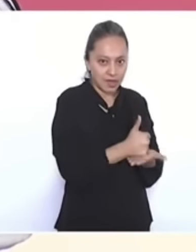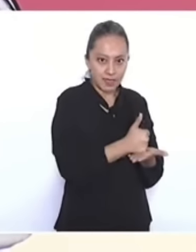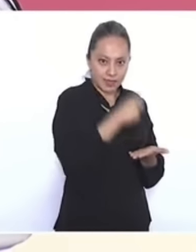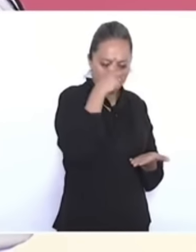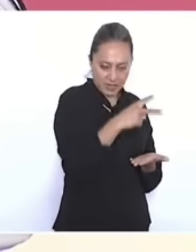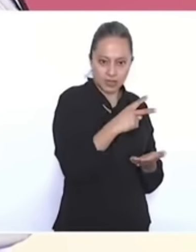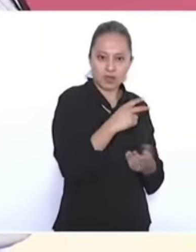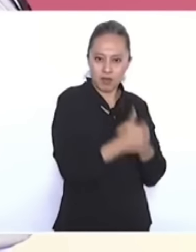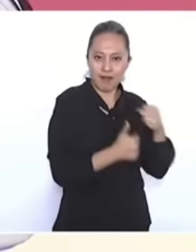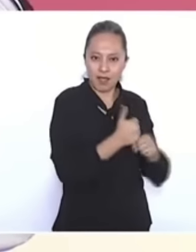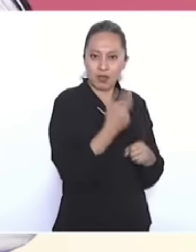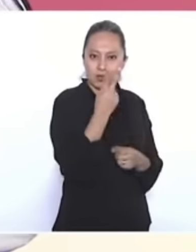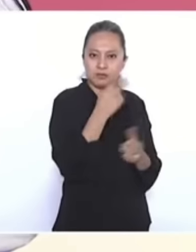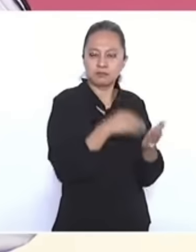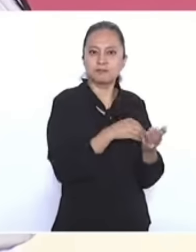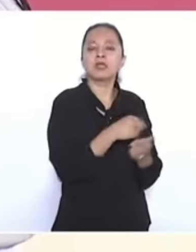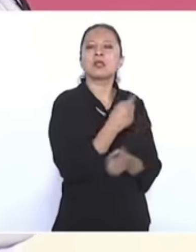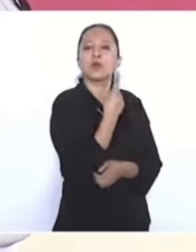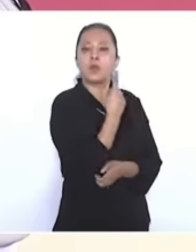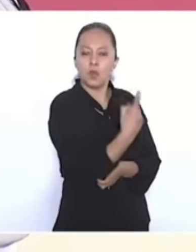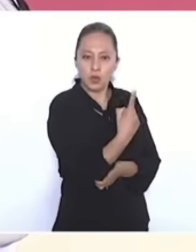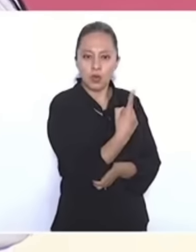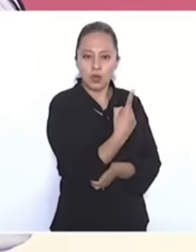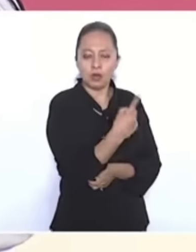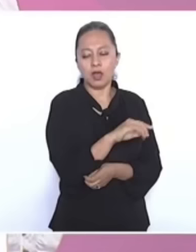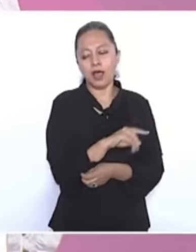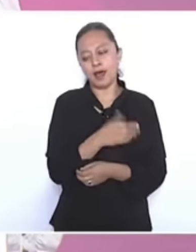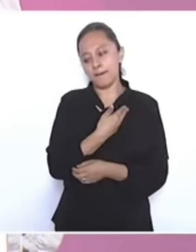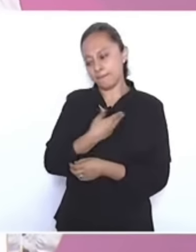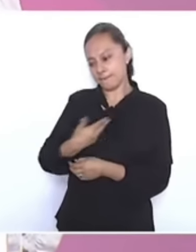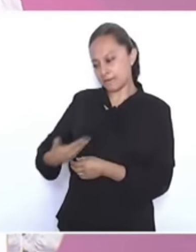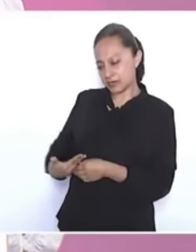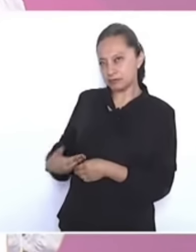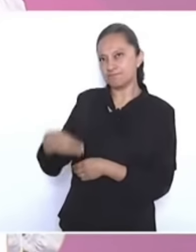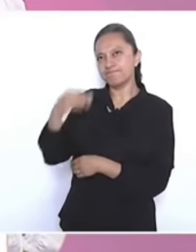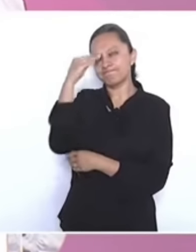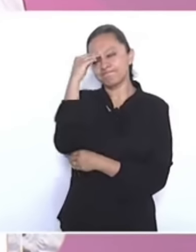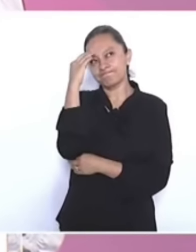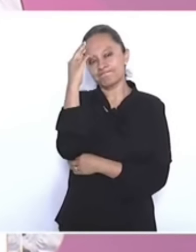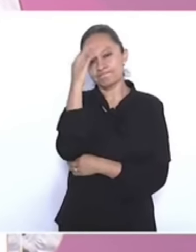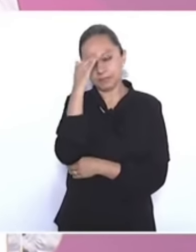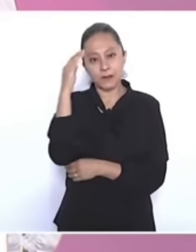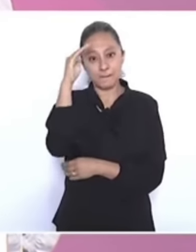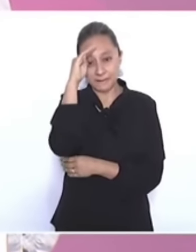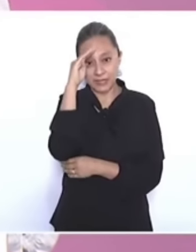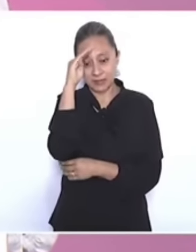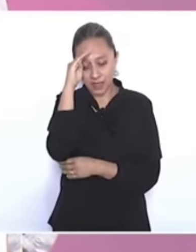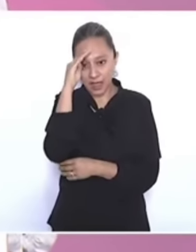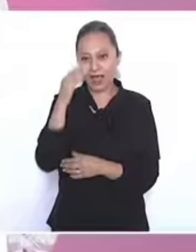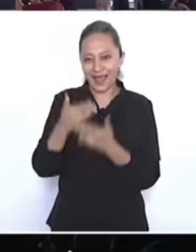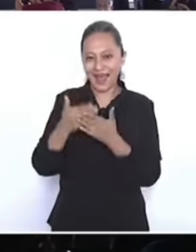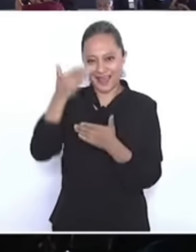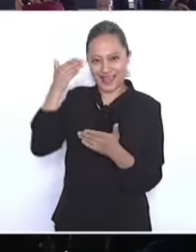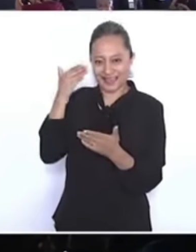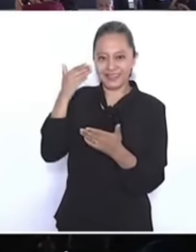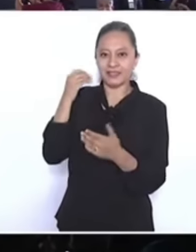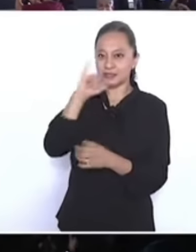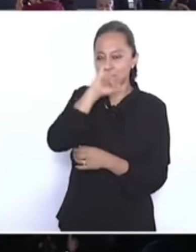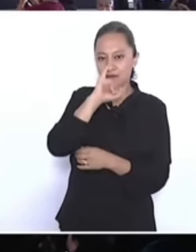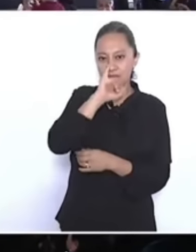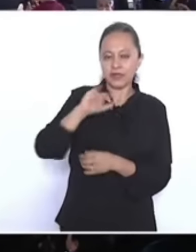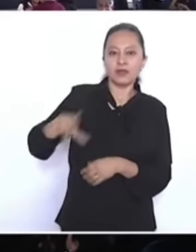2001, de la mente y corazón de nuestro presidente, entonces jefe de gobierno de la Ciudad de México,